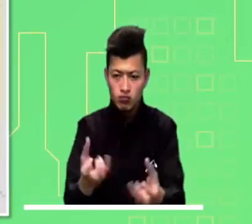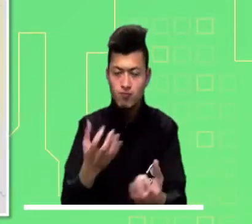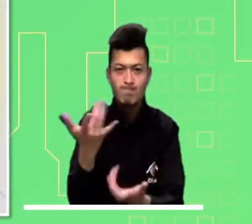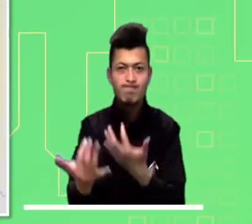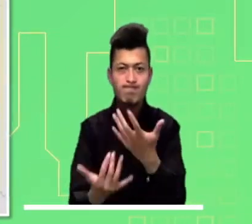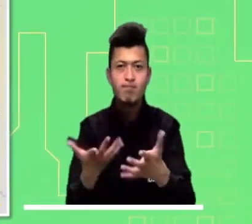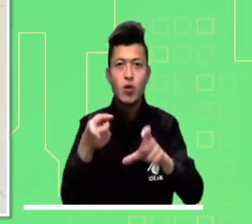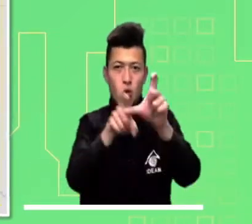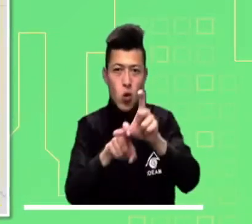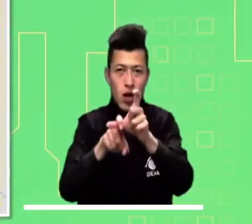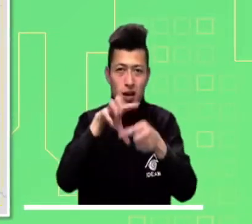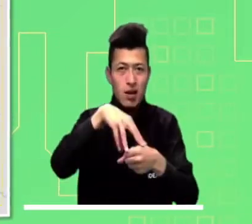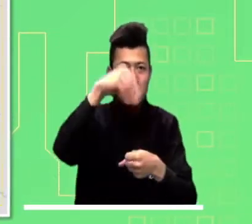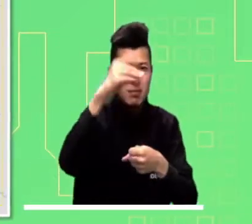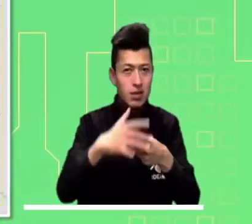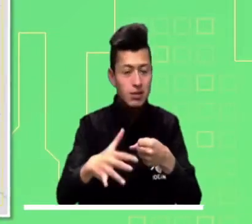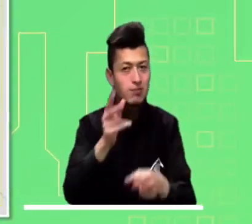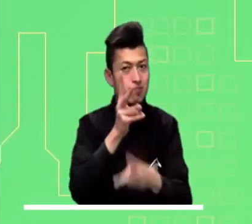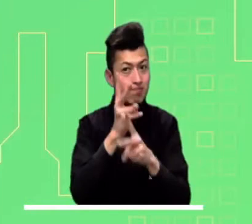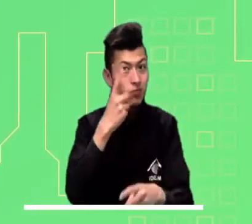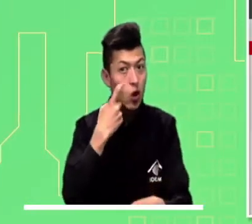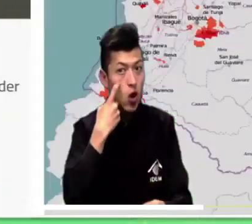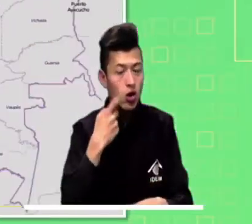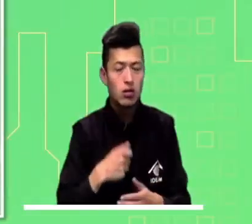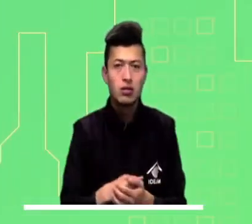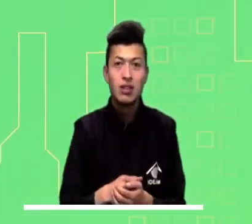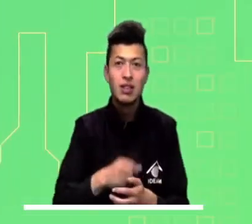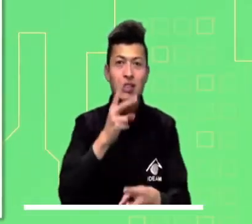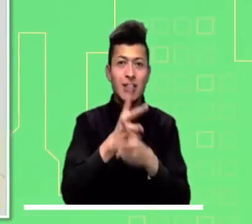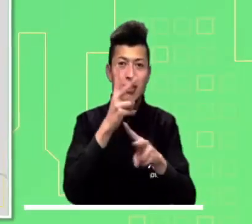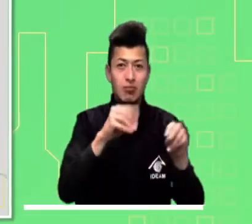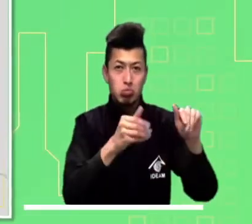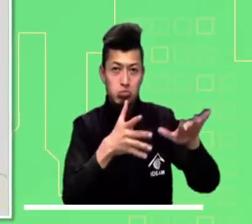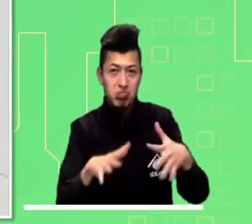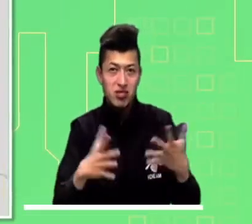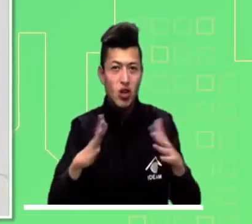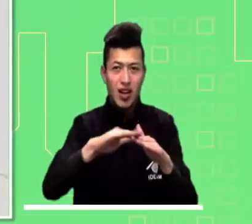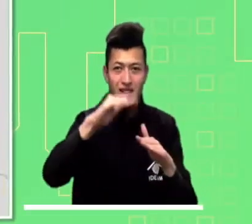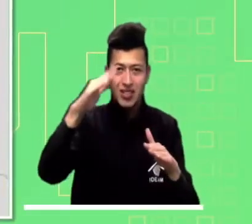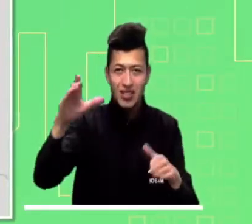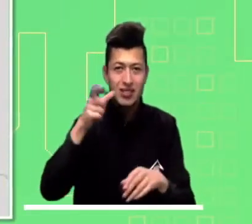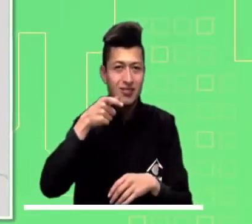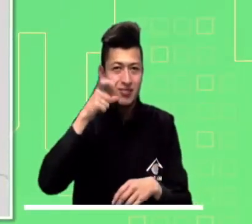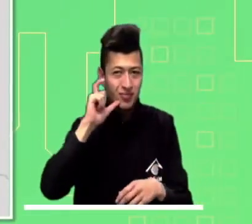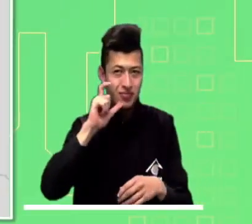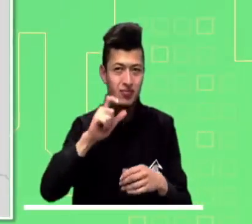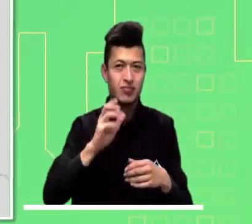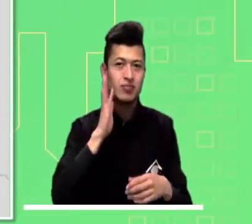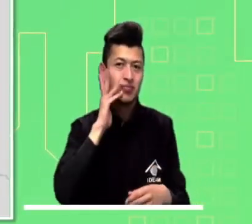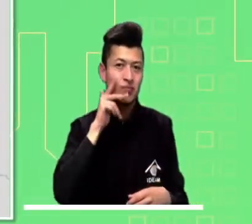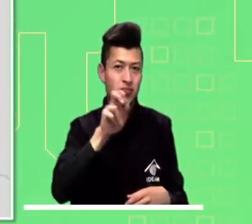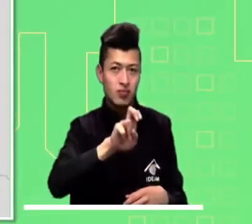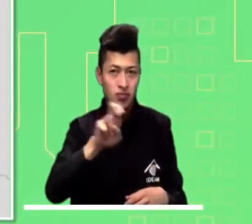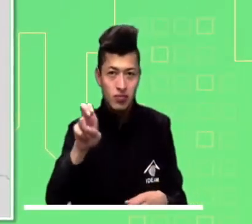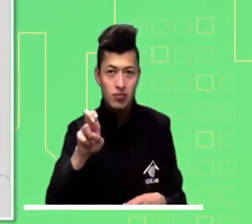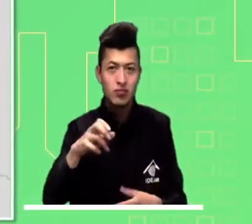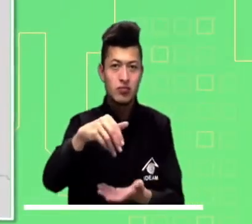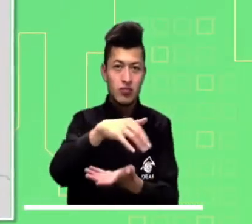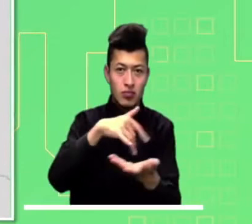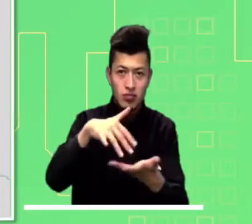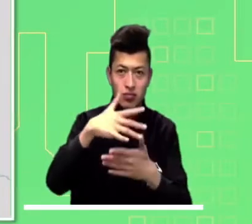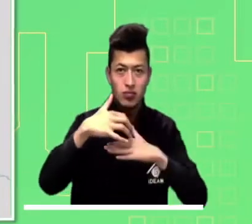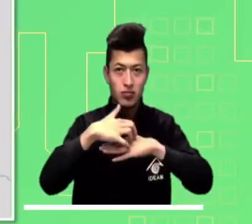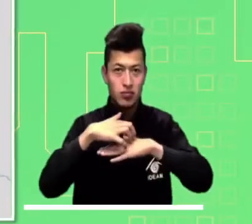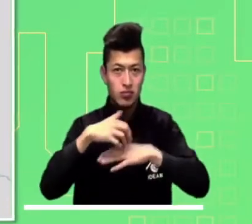cultivos ubicadas en La Guajira y Magdalena. Atentos a posibles deslizamientos de tierra en zonas inestables de Antioquia, Caldas, norte